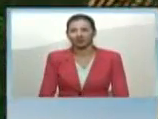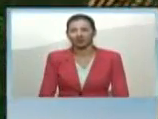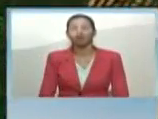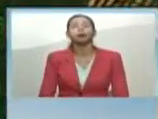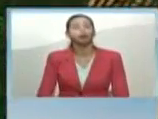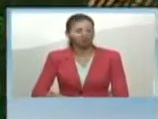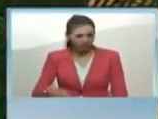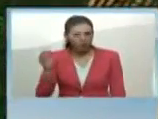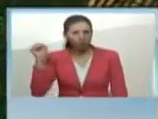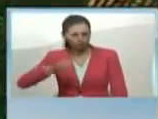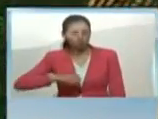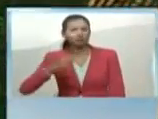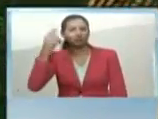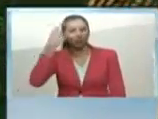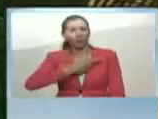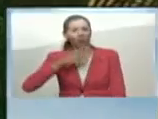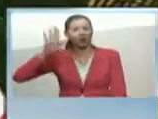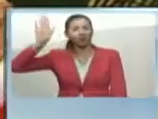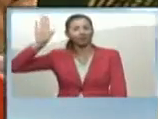pues.